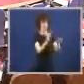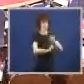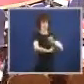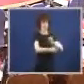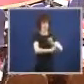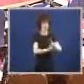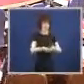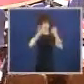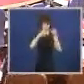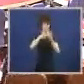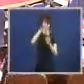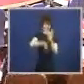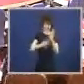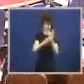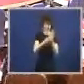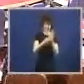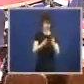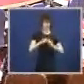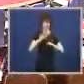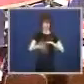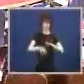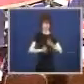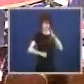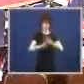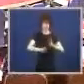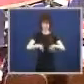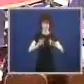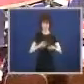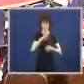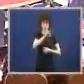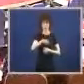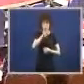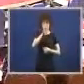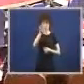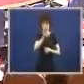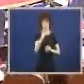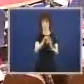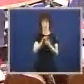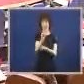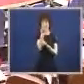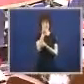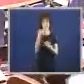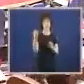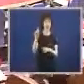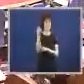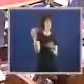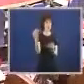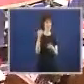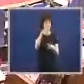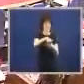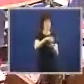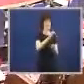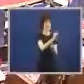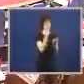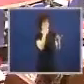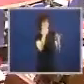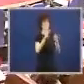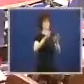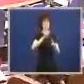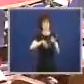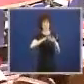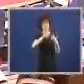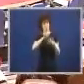rachar coa regla que limitaba o teito de gasto e incrementar un 5,2% tivo éxito. O éxito electoral está á vista, verdade? Pero tamén outro